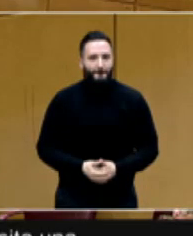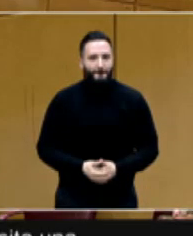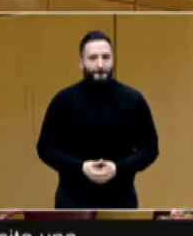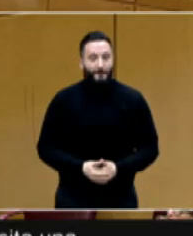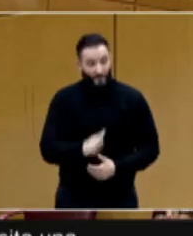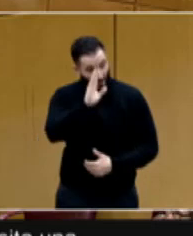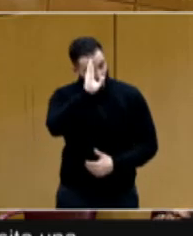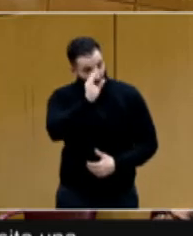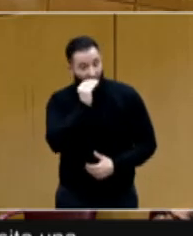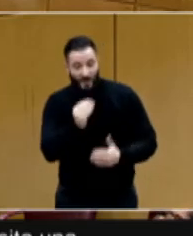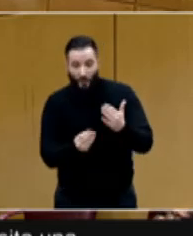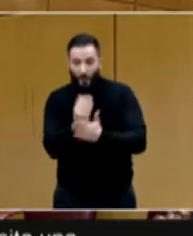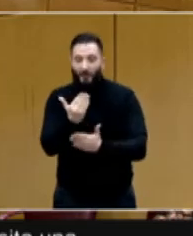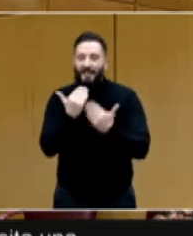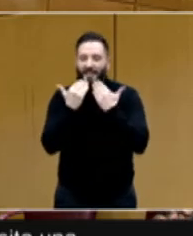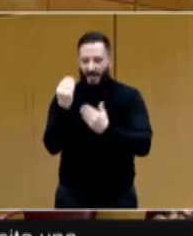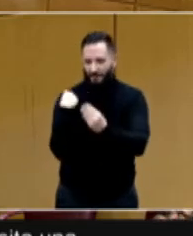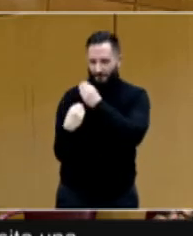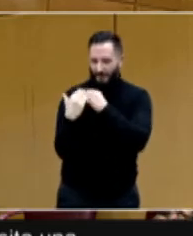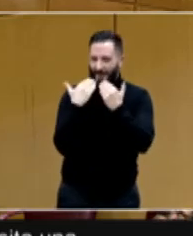Buenos días gracias por la pregunta